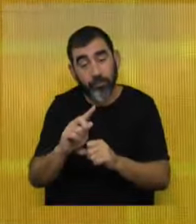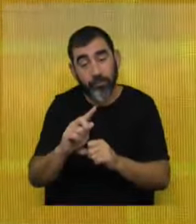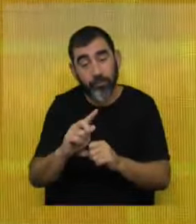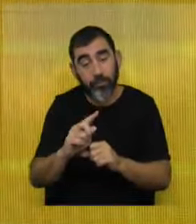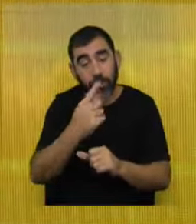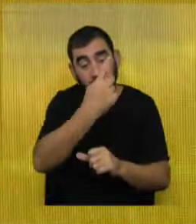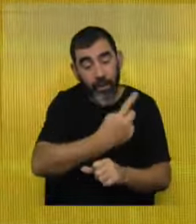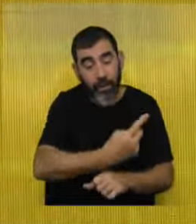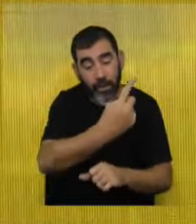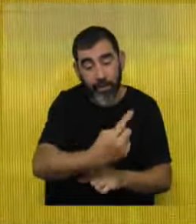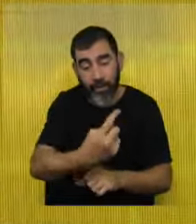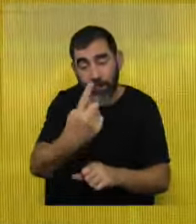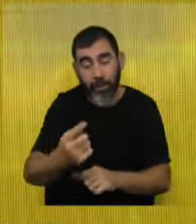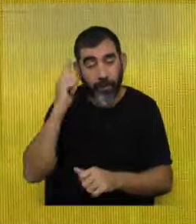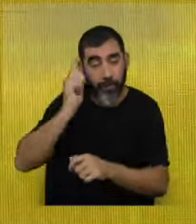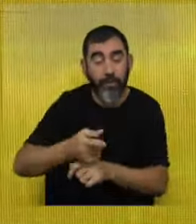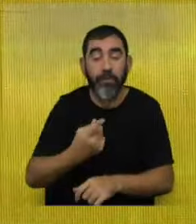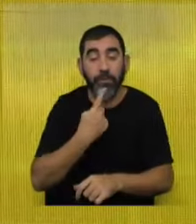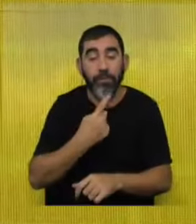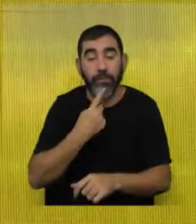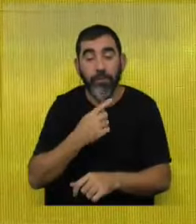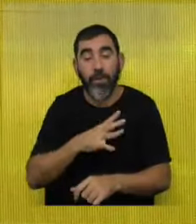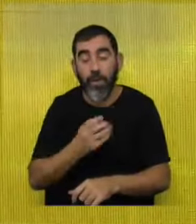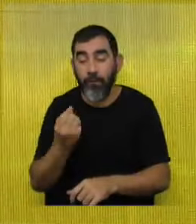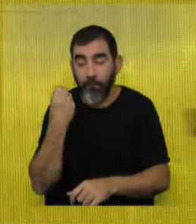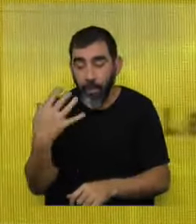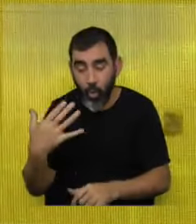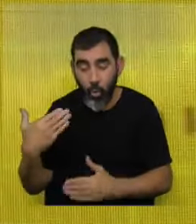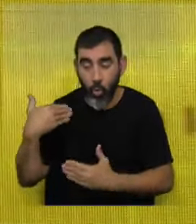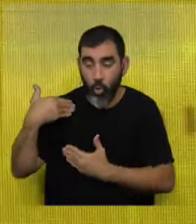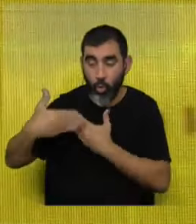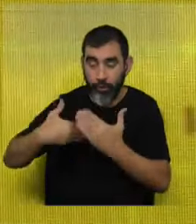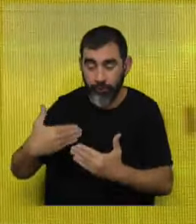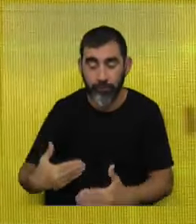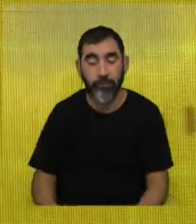cada cosa atrás de cada decisión política hay valores hay principios